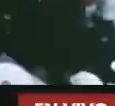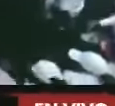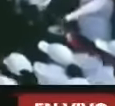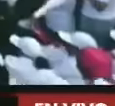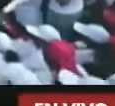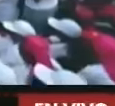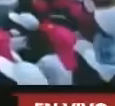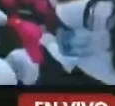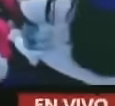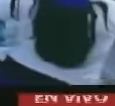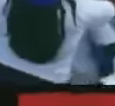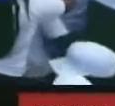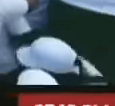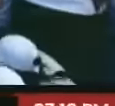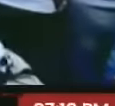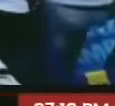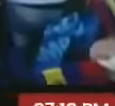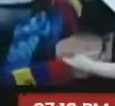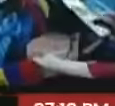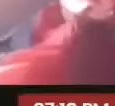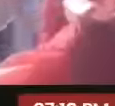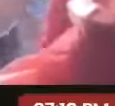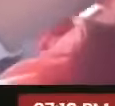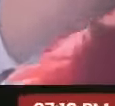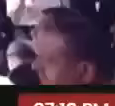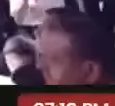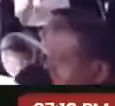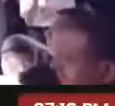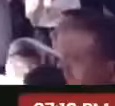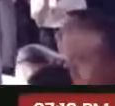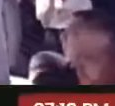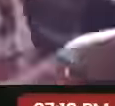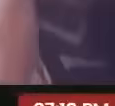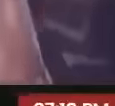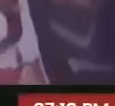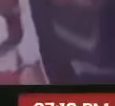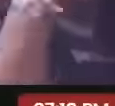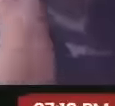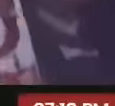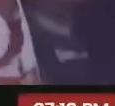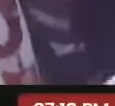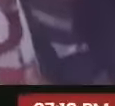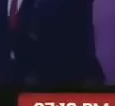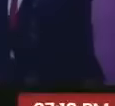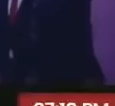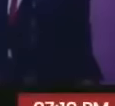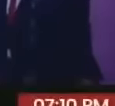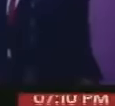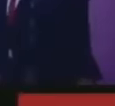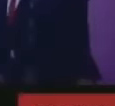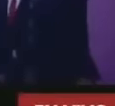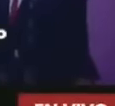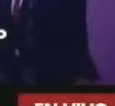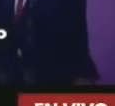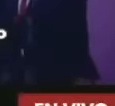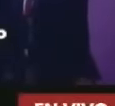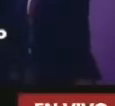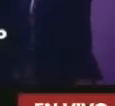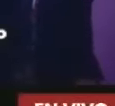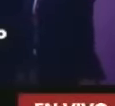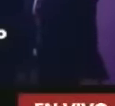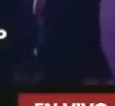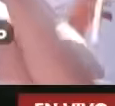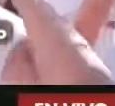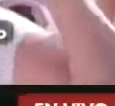de la alegría, de la esperanza renovada. Y hoy que de mi mujer, tercer vértice de la gran misión Venezuela Mujer,